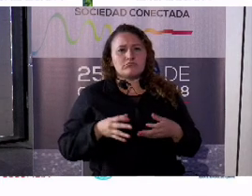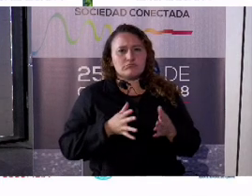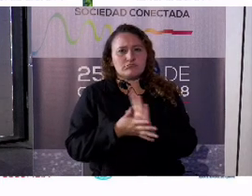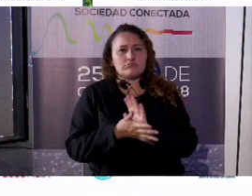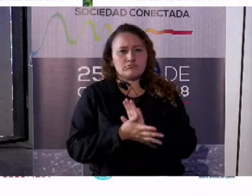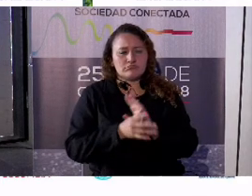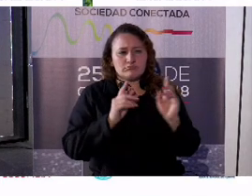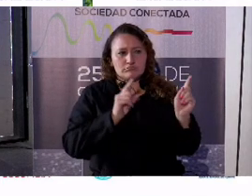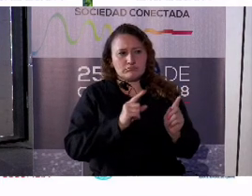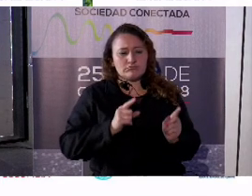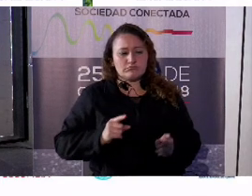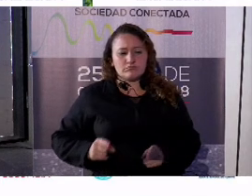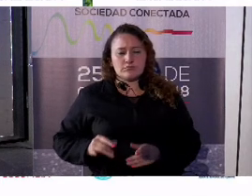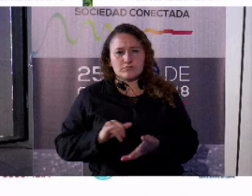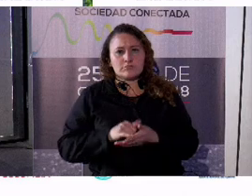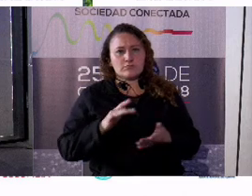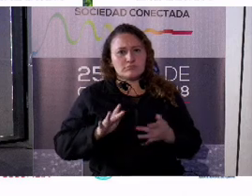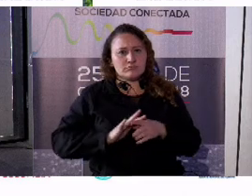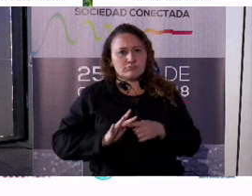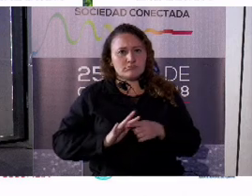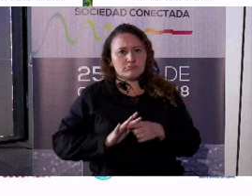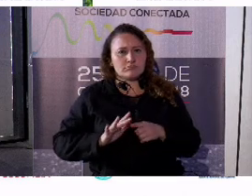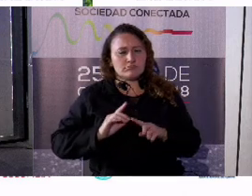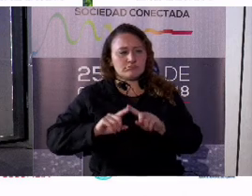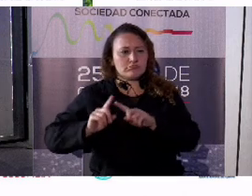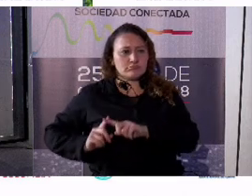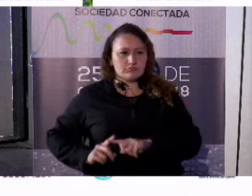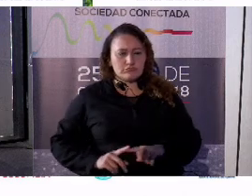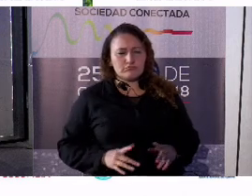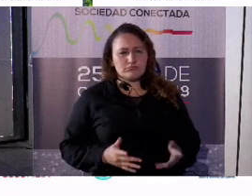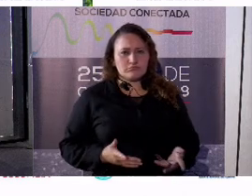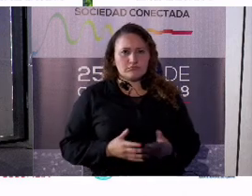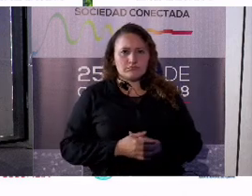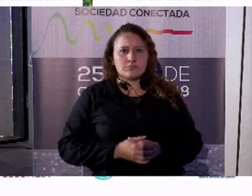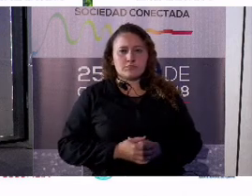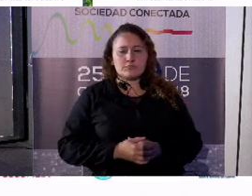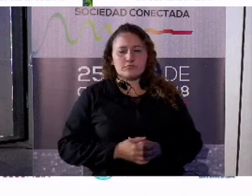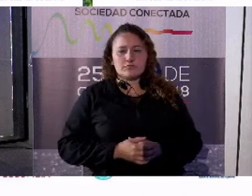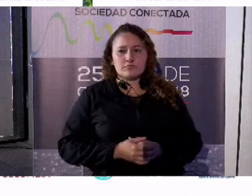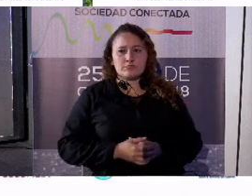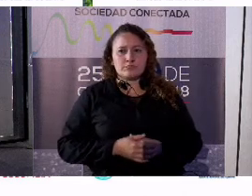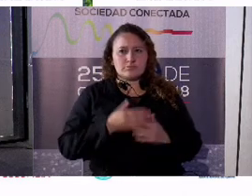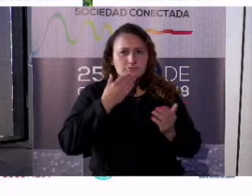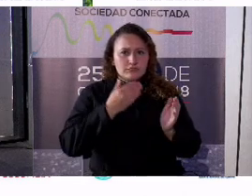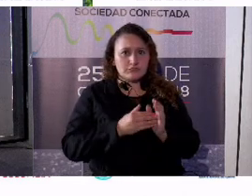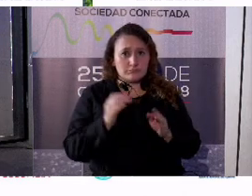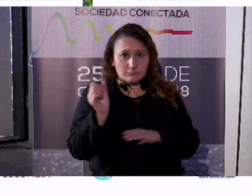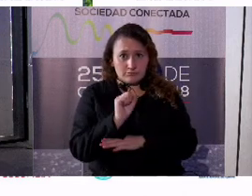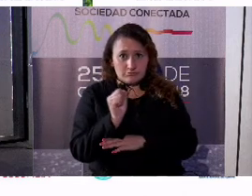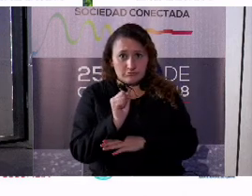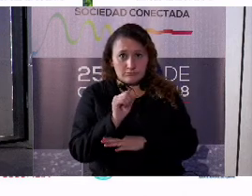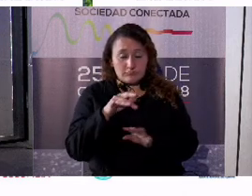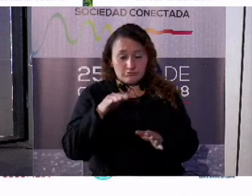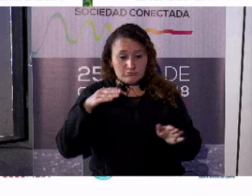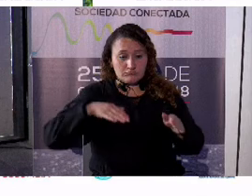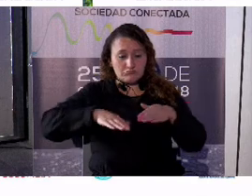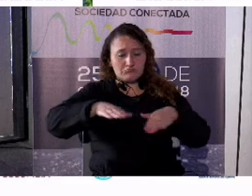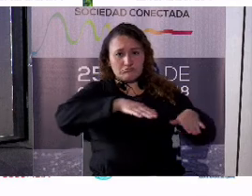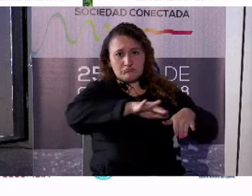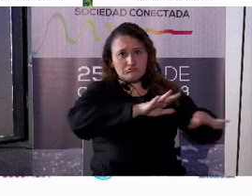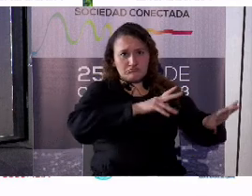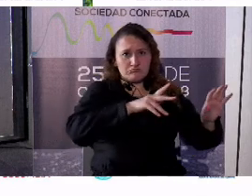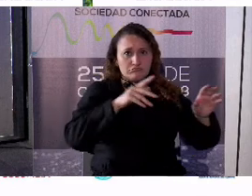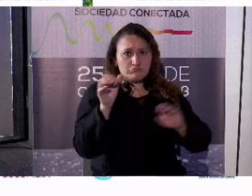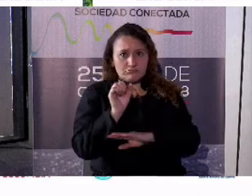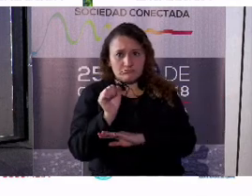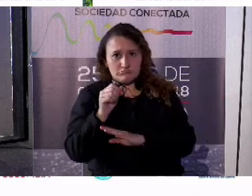de Cómo estamos aplicando esto en diferentes verticales por ejemplo los carros autónomos ya son una realidad